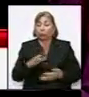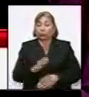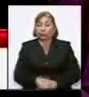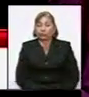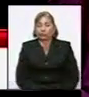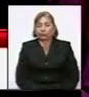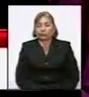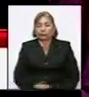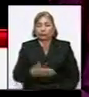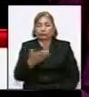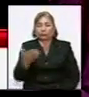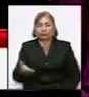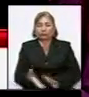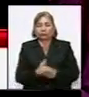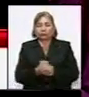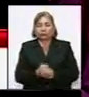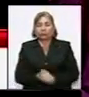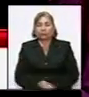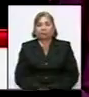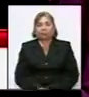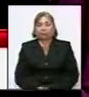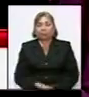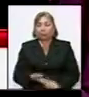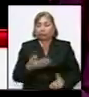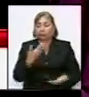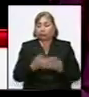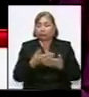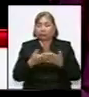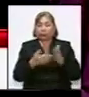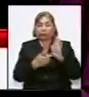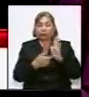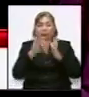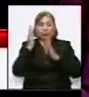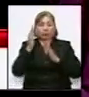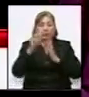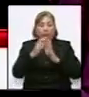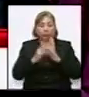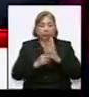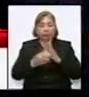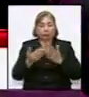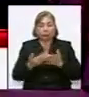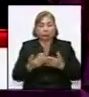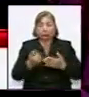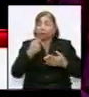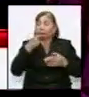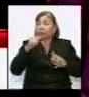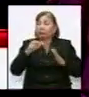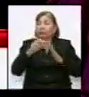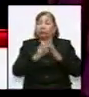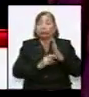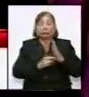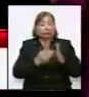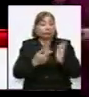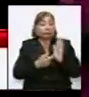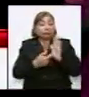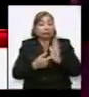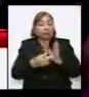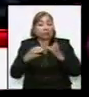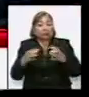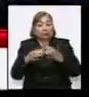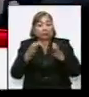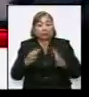colegas pasa de sustentar el siguiente predicando estos proyectos de ley presentada por la congresista